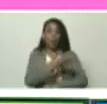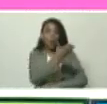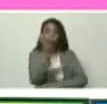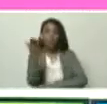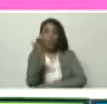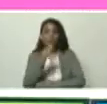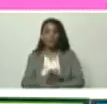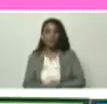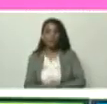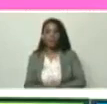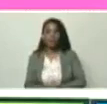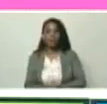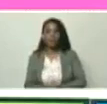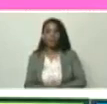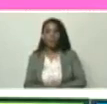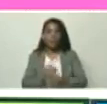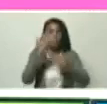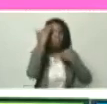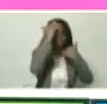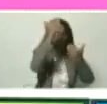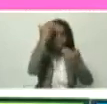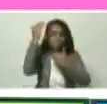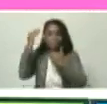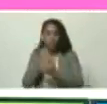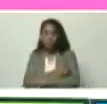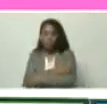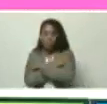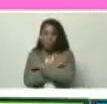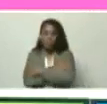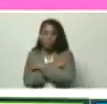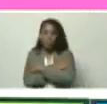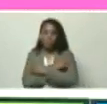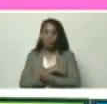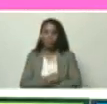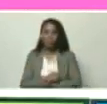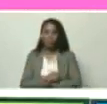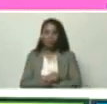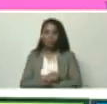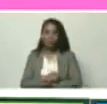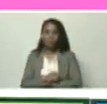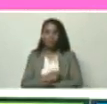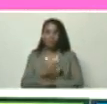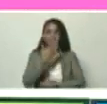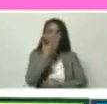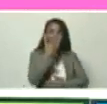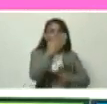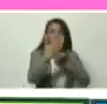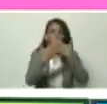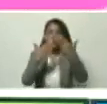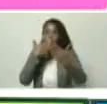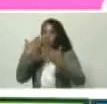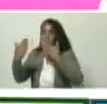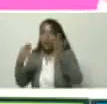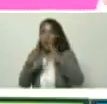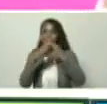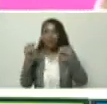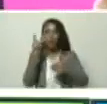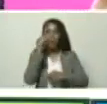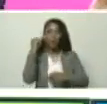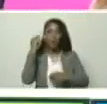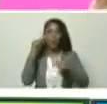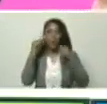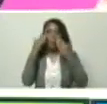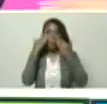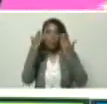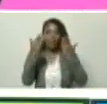ustedes, de saludarlos, de darle un abrazo, de darles un beso a todas y a todos, así,